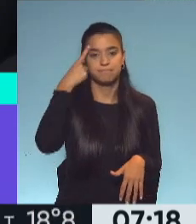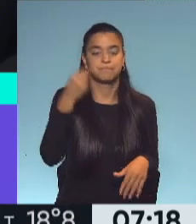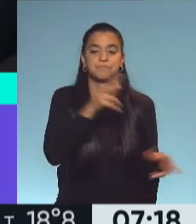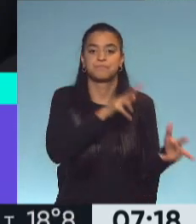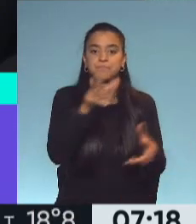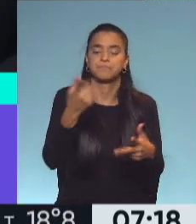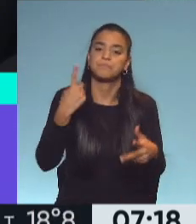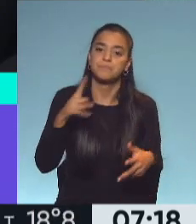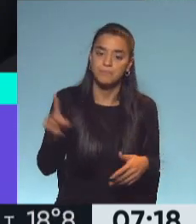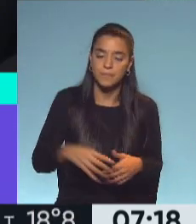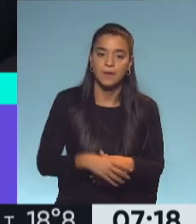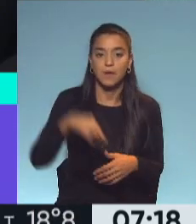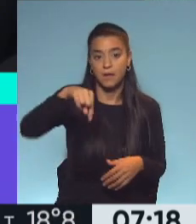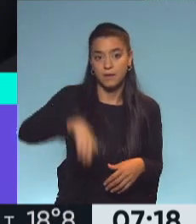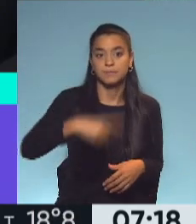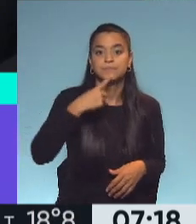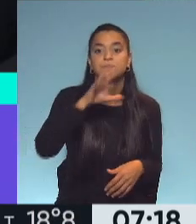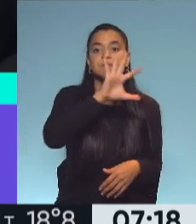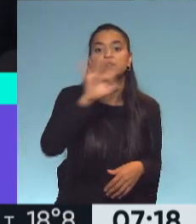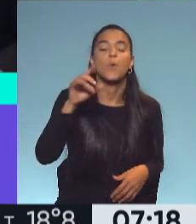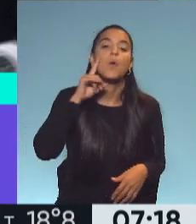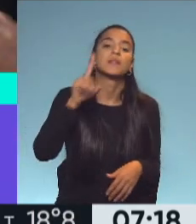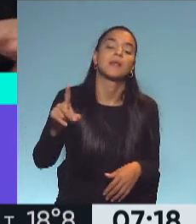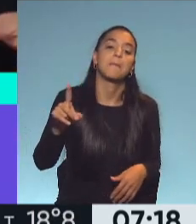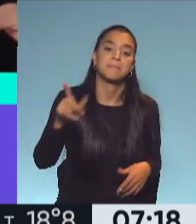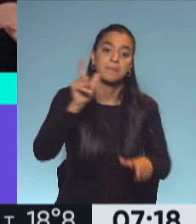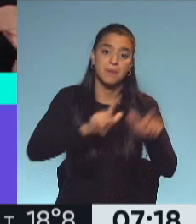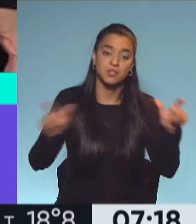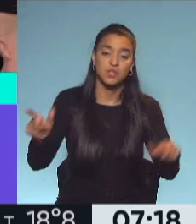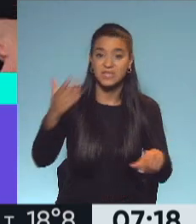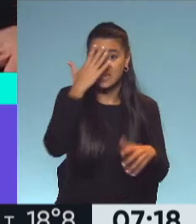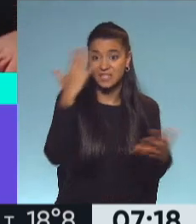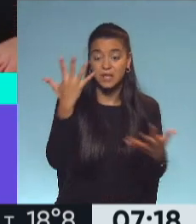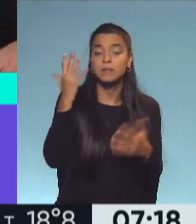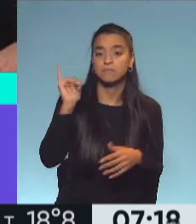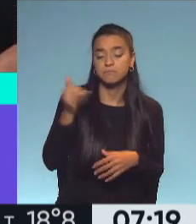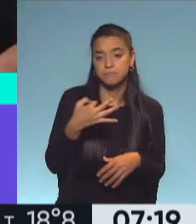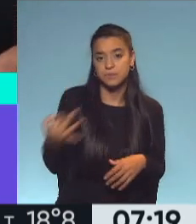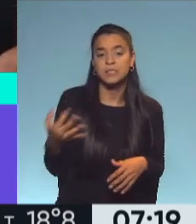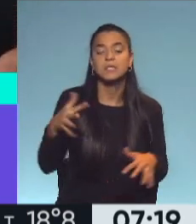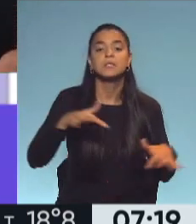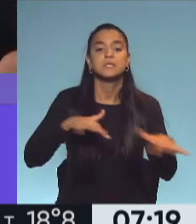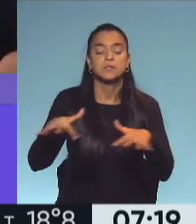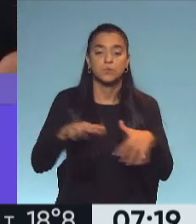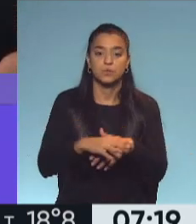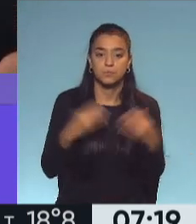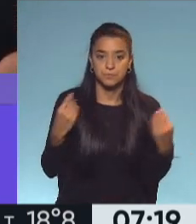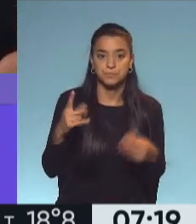dijo, pero ¿estamos en 50.000 casos en 15 días? Sí, la situación es esta.